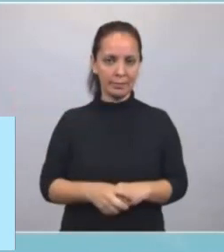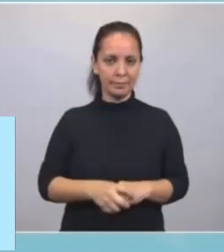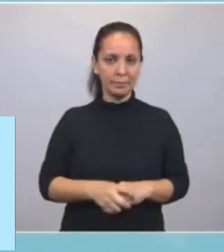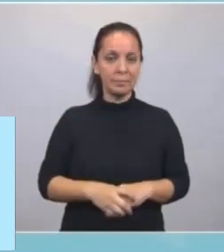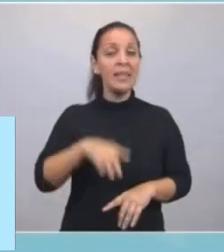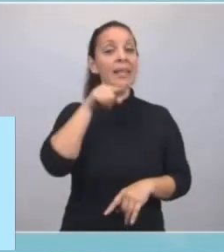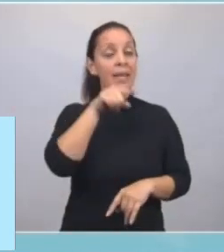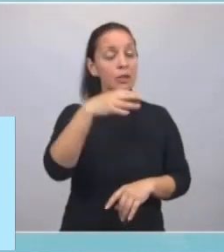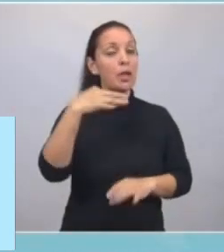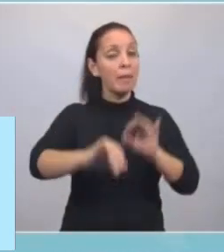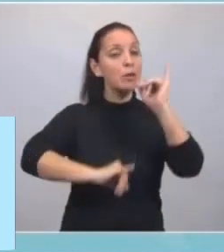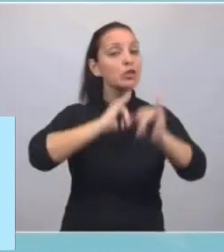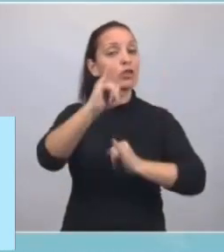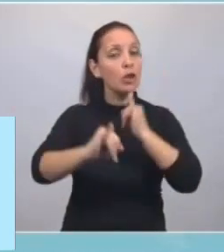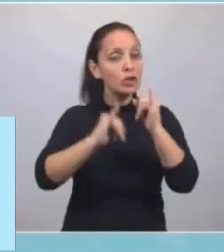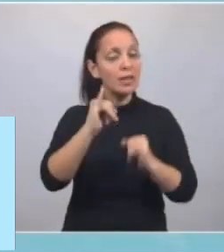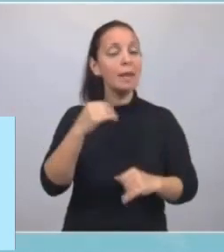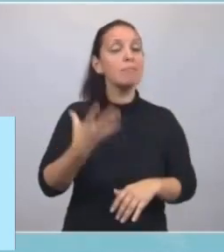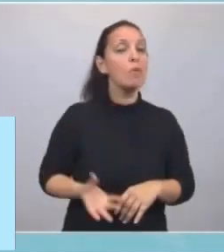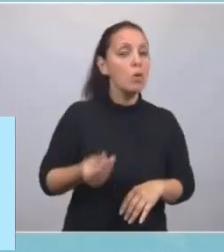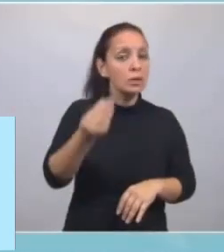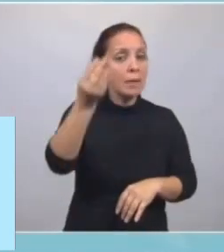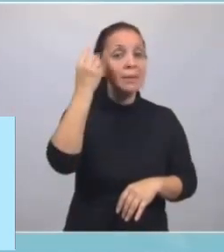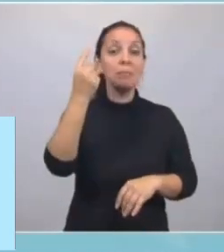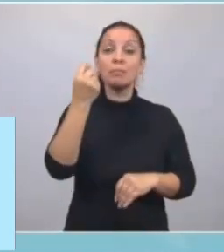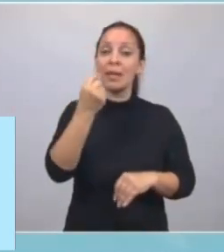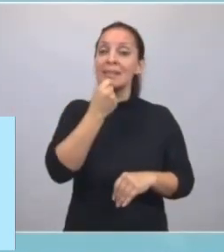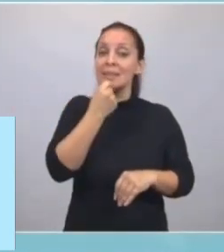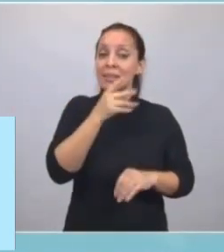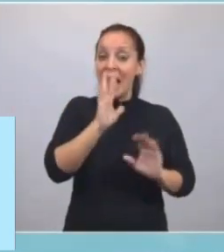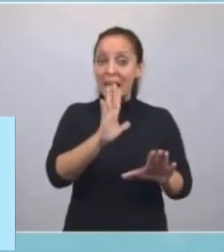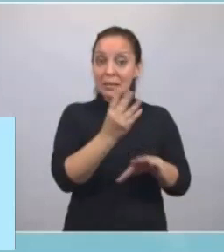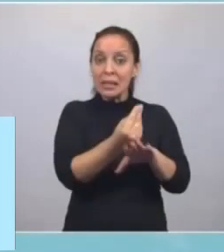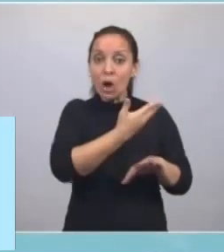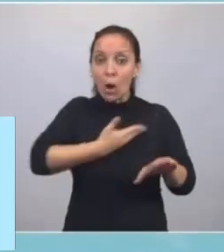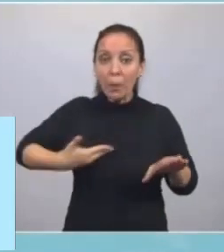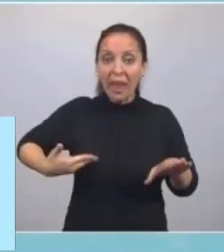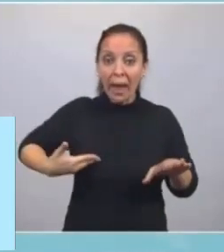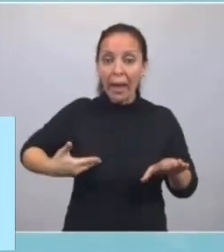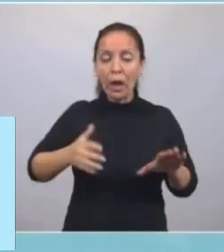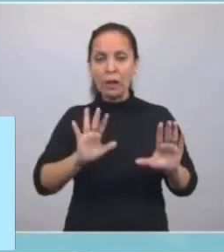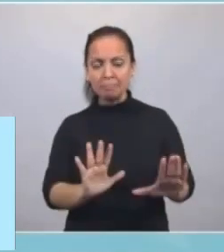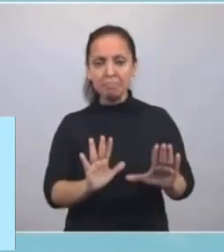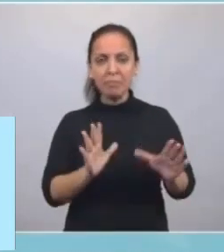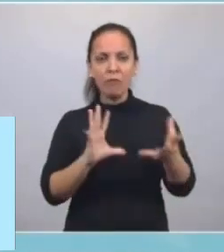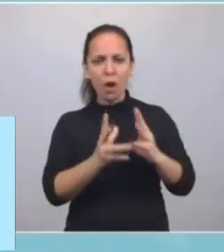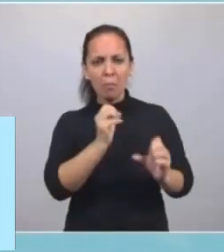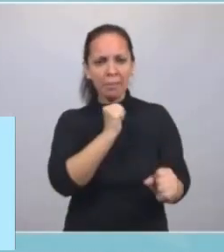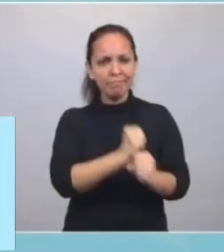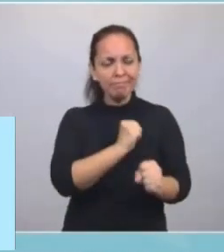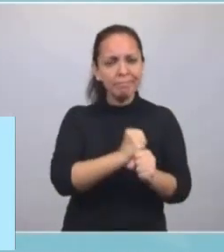hay que repetirlo una y mil veces porque si uno actúa con esa con esa predisposición con esa